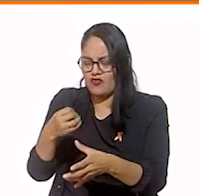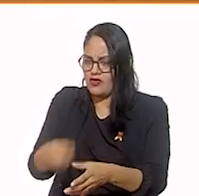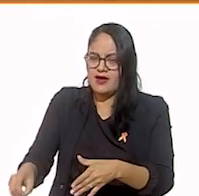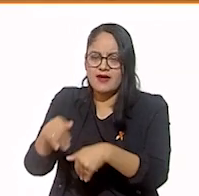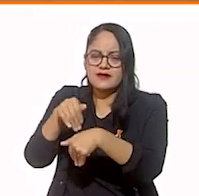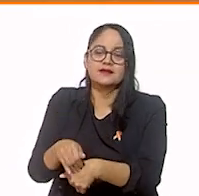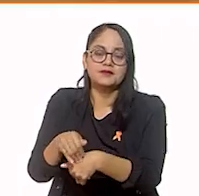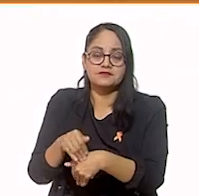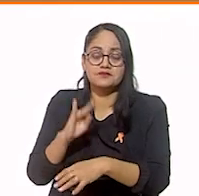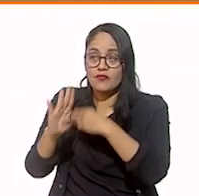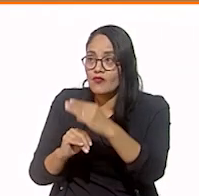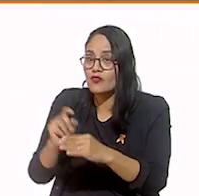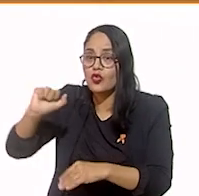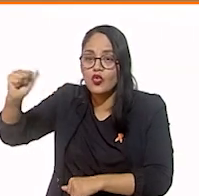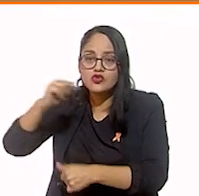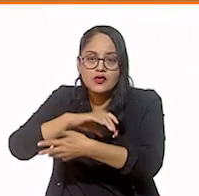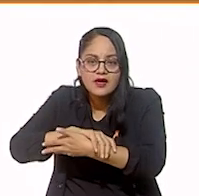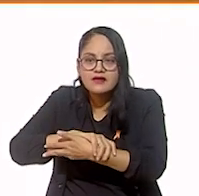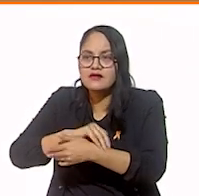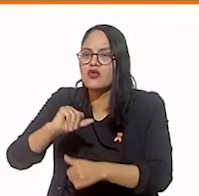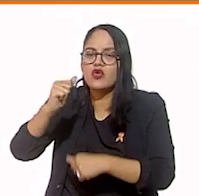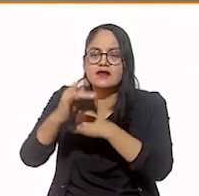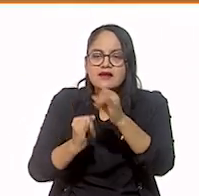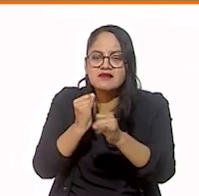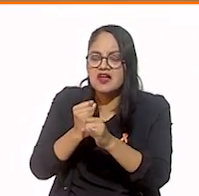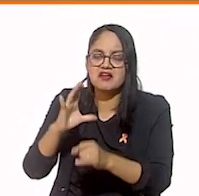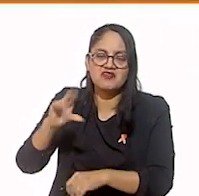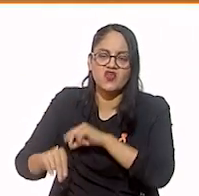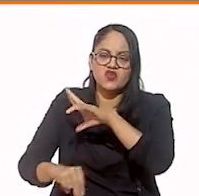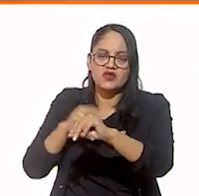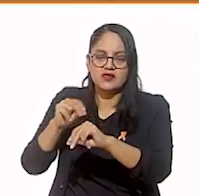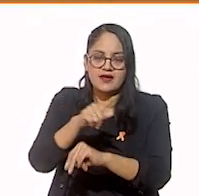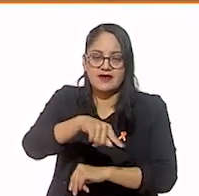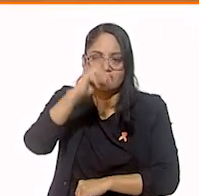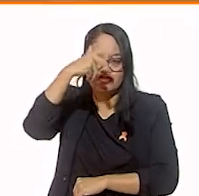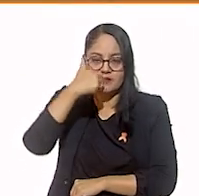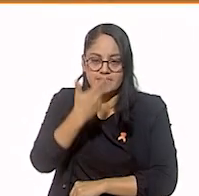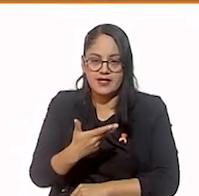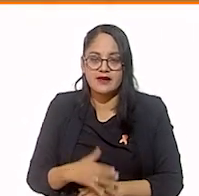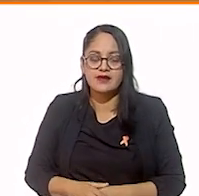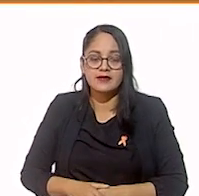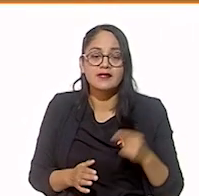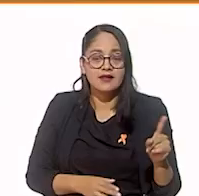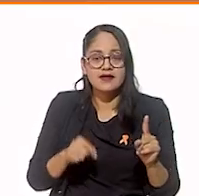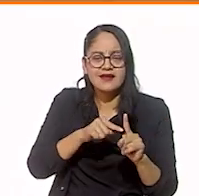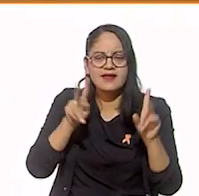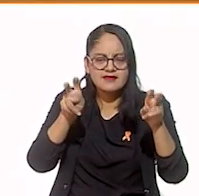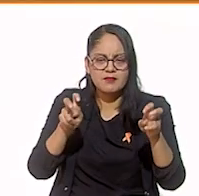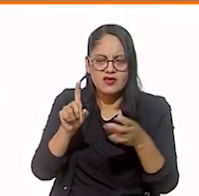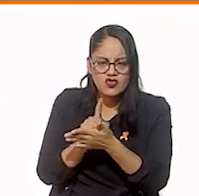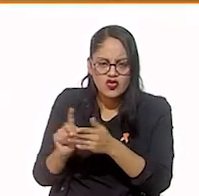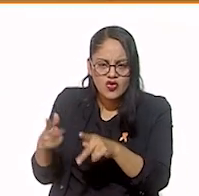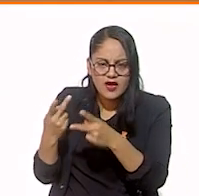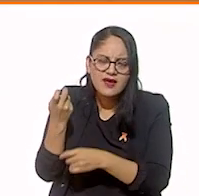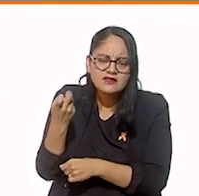están emergiendo en el mundo, que están siendo nuevos actores de las relaciones internacionales. Entonces creo que esa operación no es simplemente con respecto al tema del narcotráfico, que sabemos